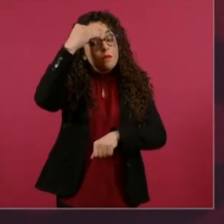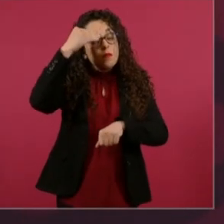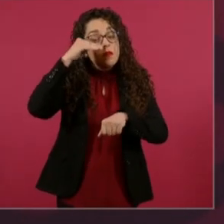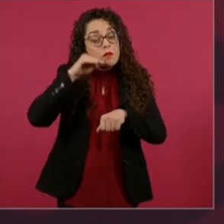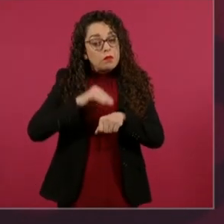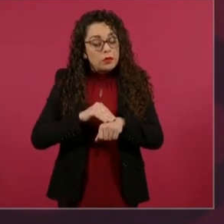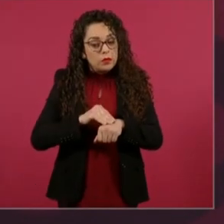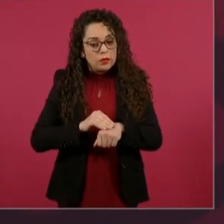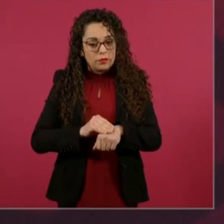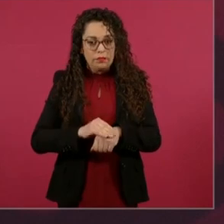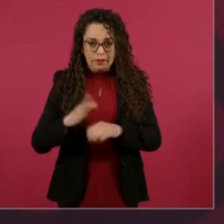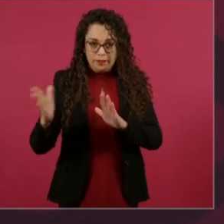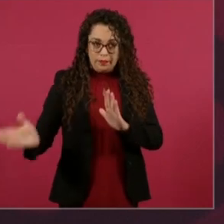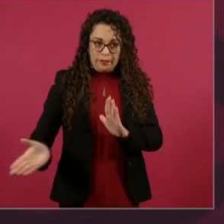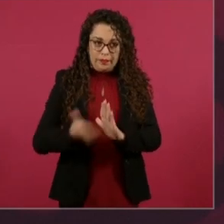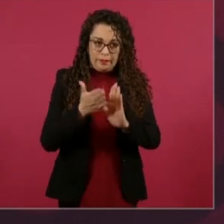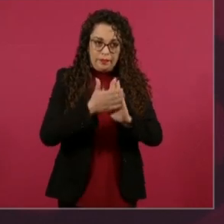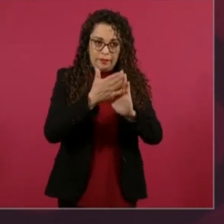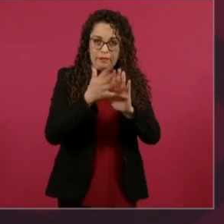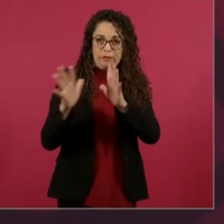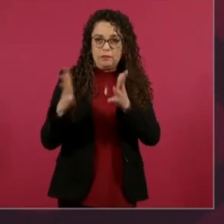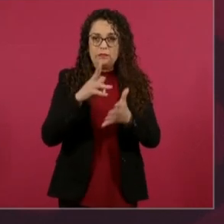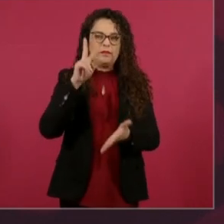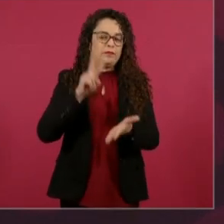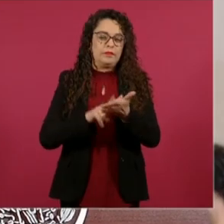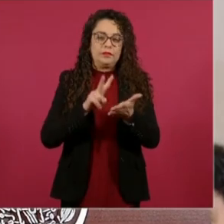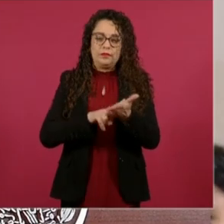que cuesta 1,000 millones,